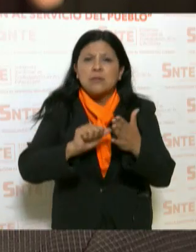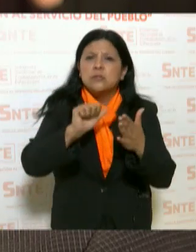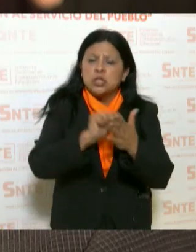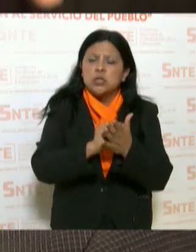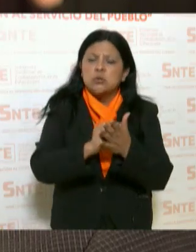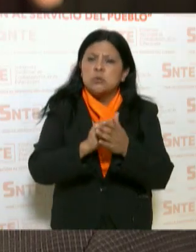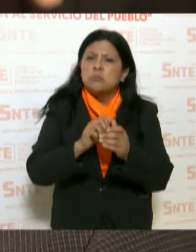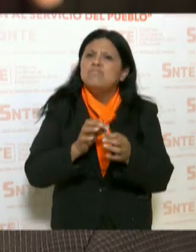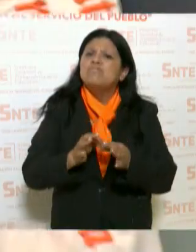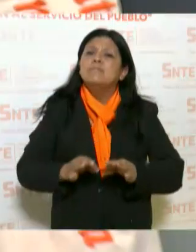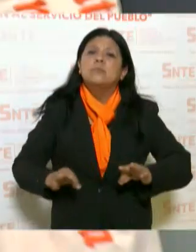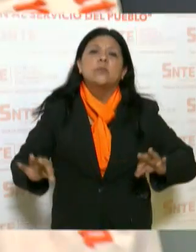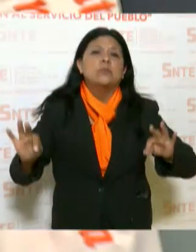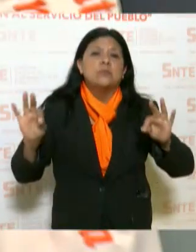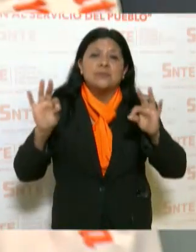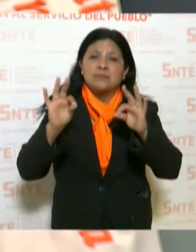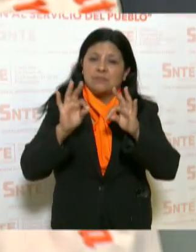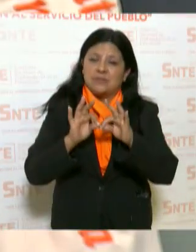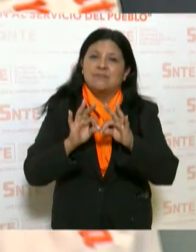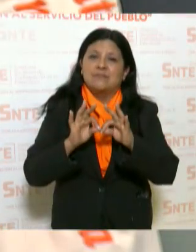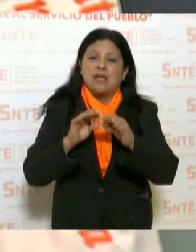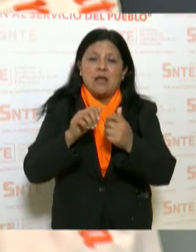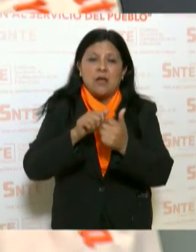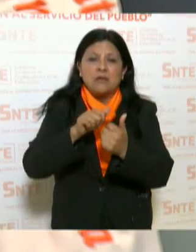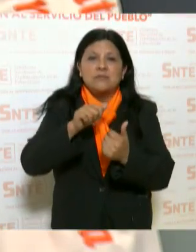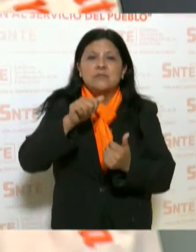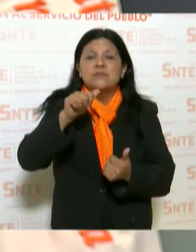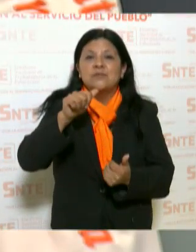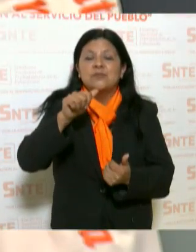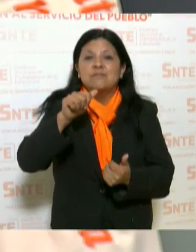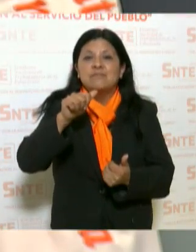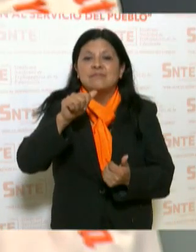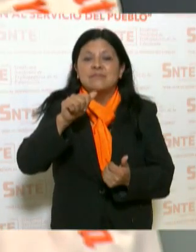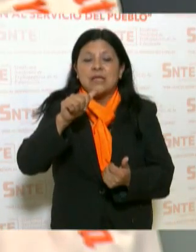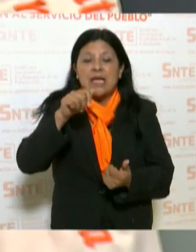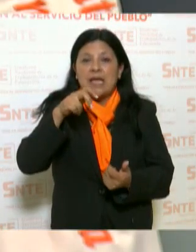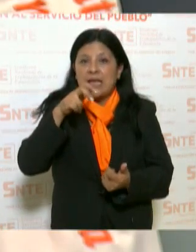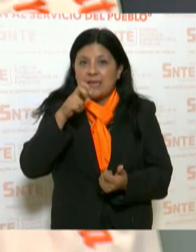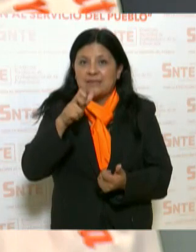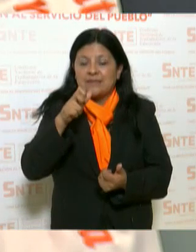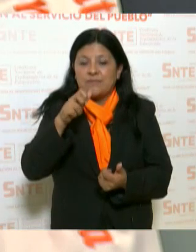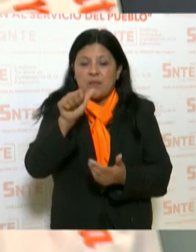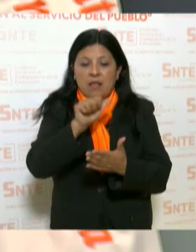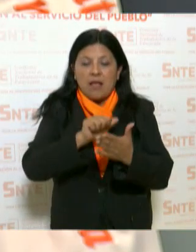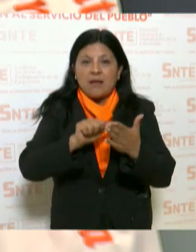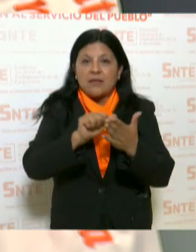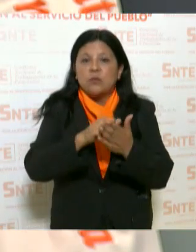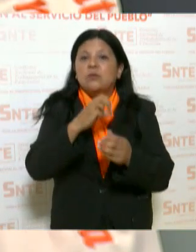fundamental de la Constitución fue el artículo 3,